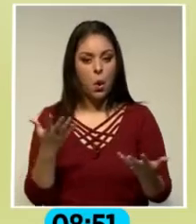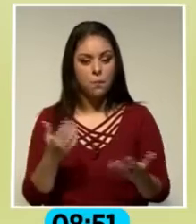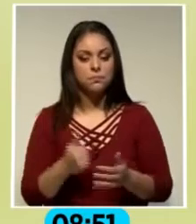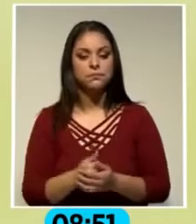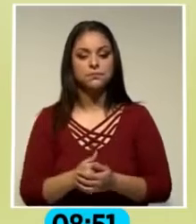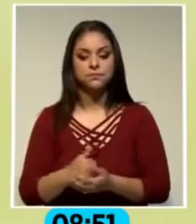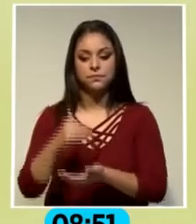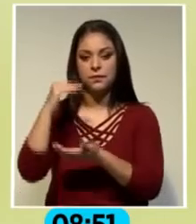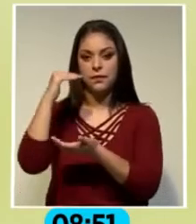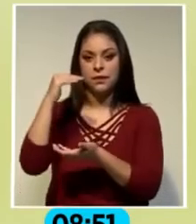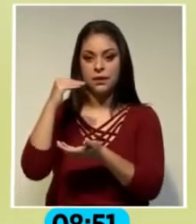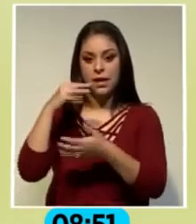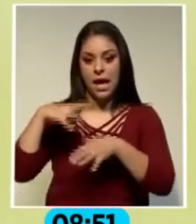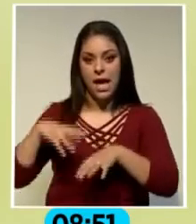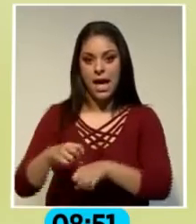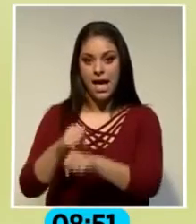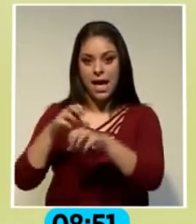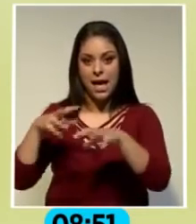harina,